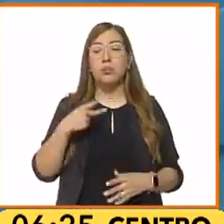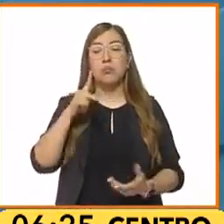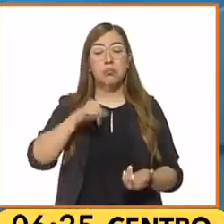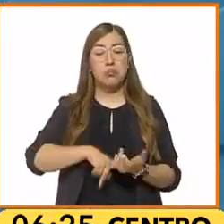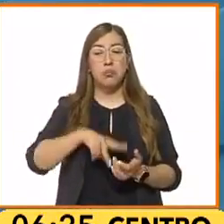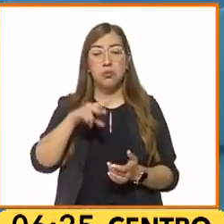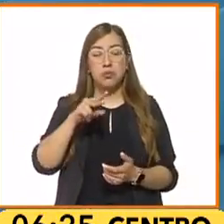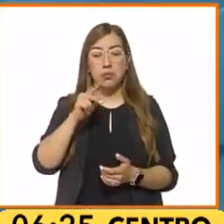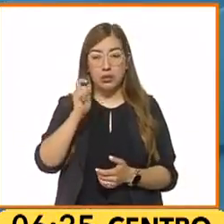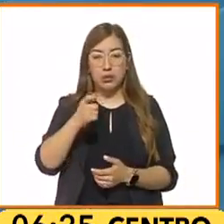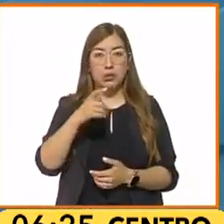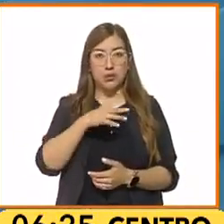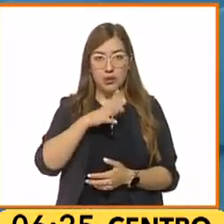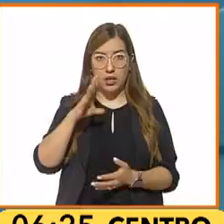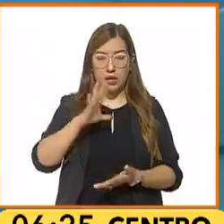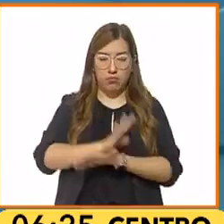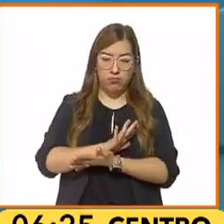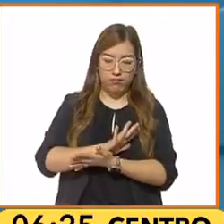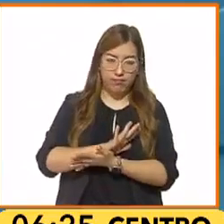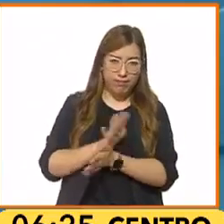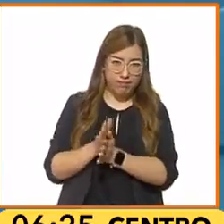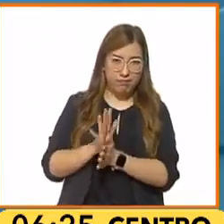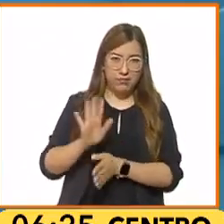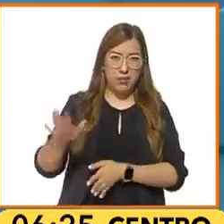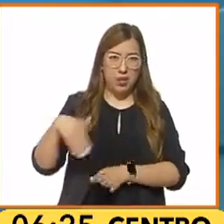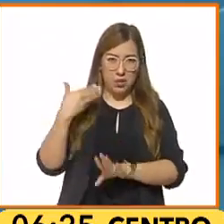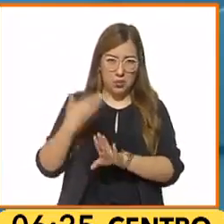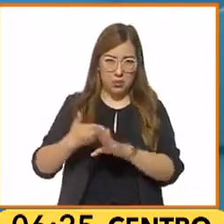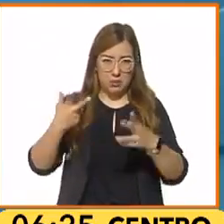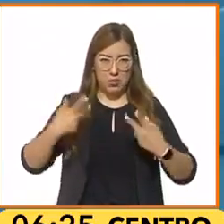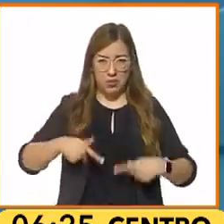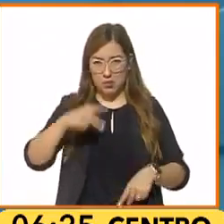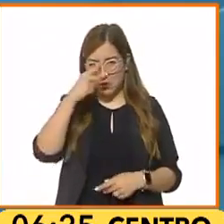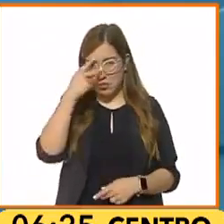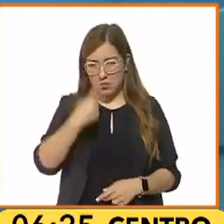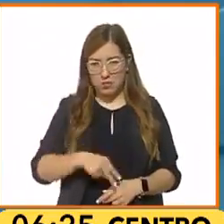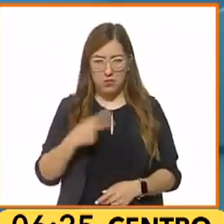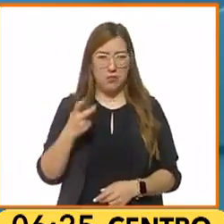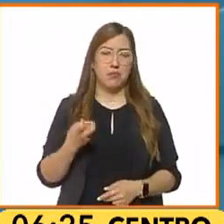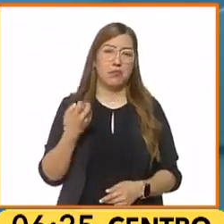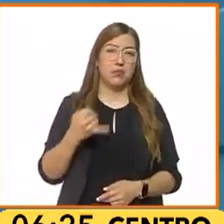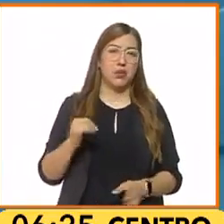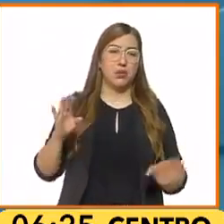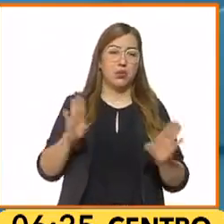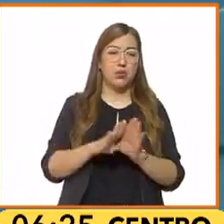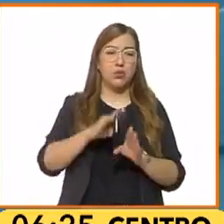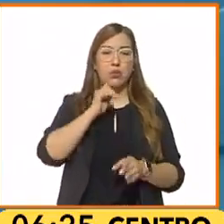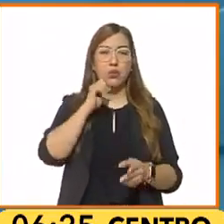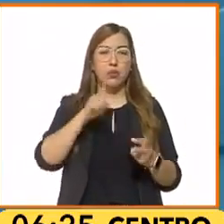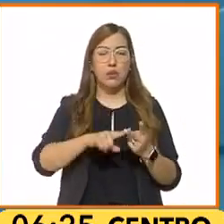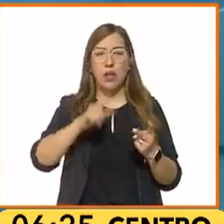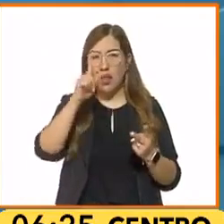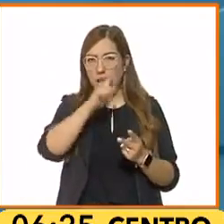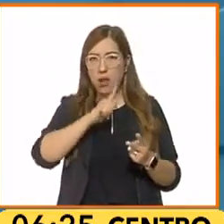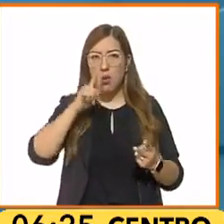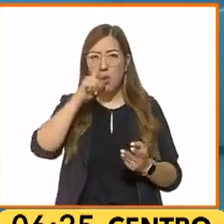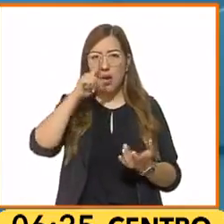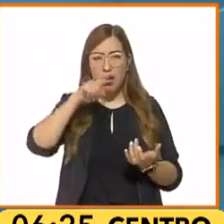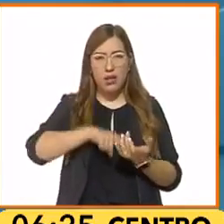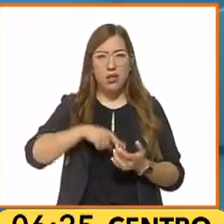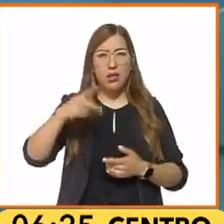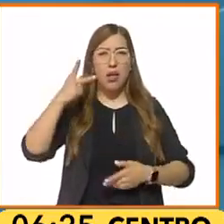contenido denigratorio de nuestros connacionales, sino hay todo un lenguaje